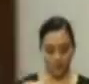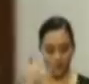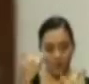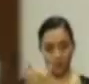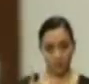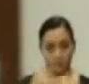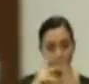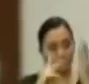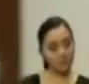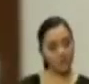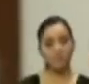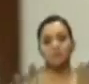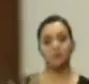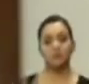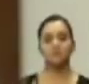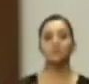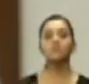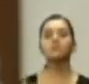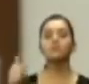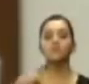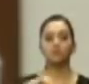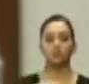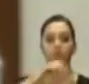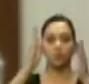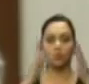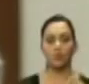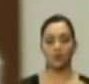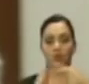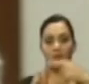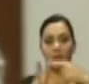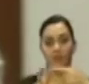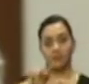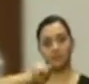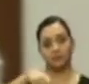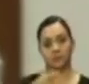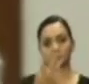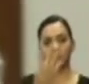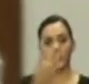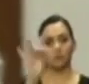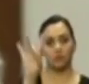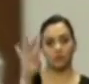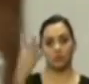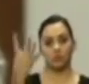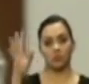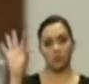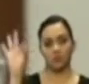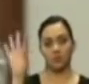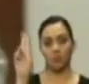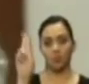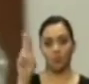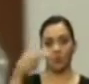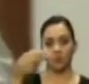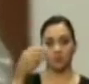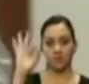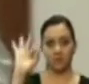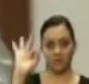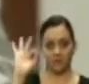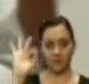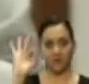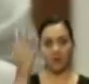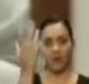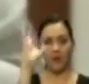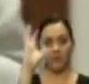ustedes, señoras y señores, a través de El Ciudadano TV, sus canales 48, 49 UHF, por el cable,